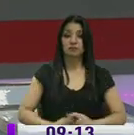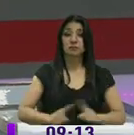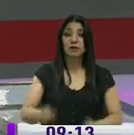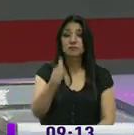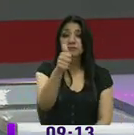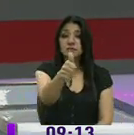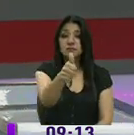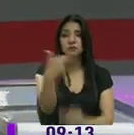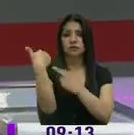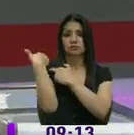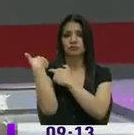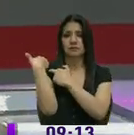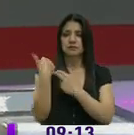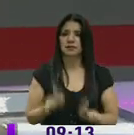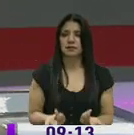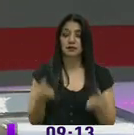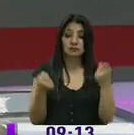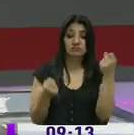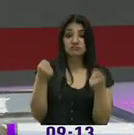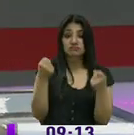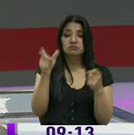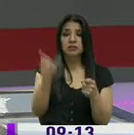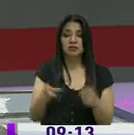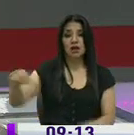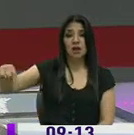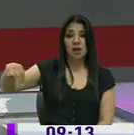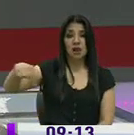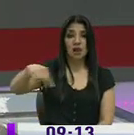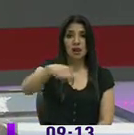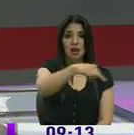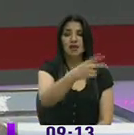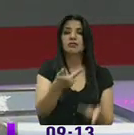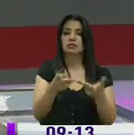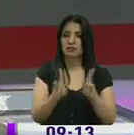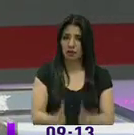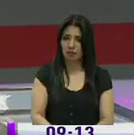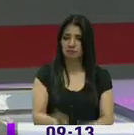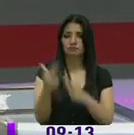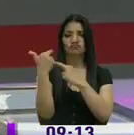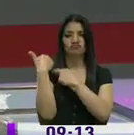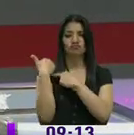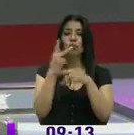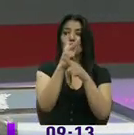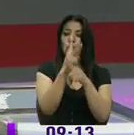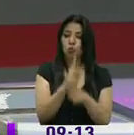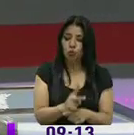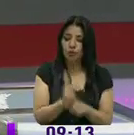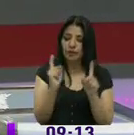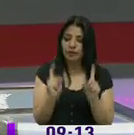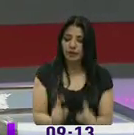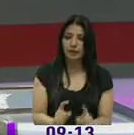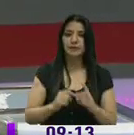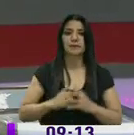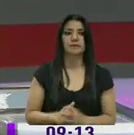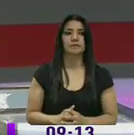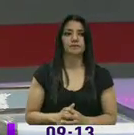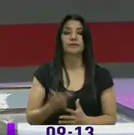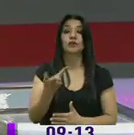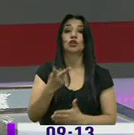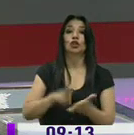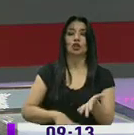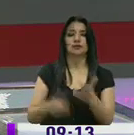está tanto el que conduce el auto como ustedes también los peatones en cuidarnos mutuamente es una doble